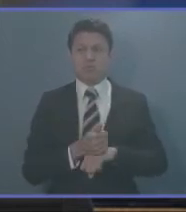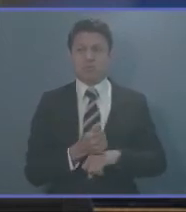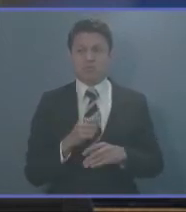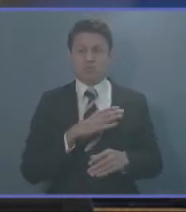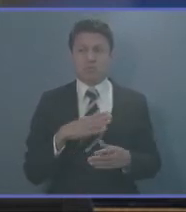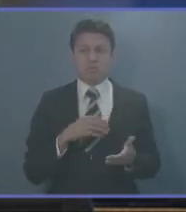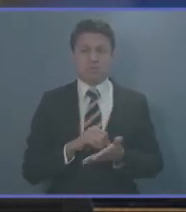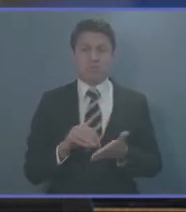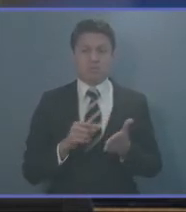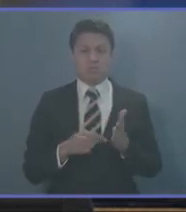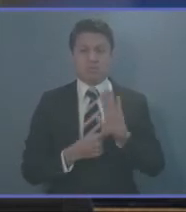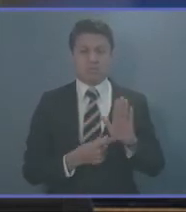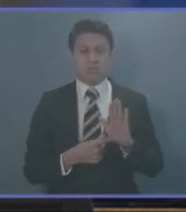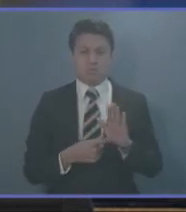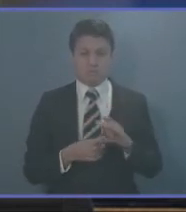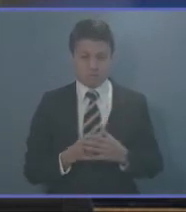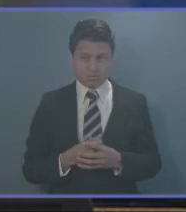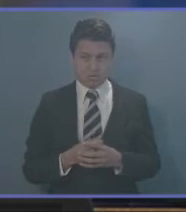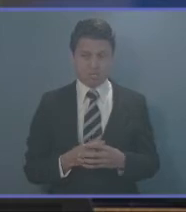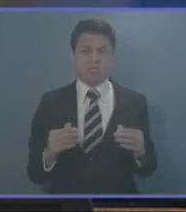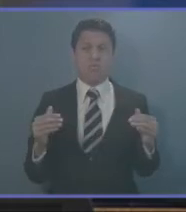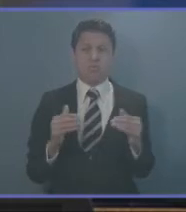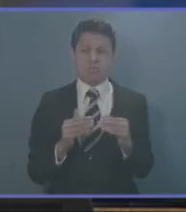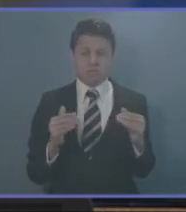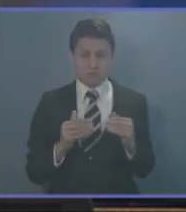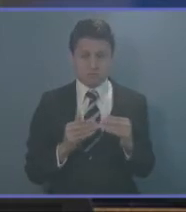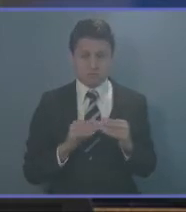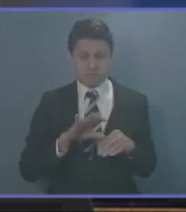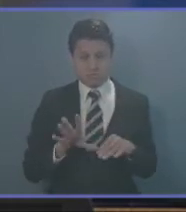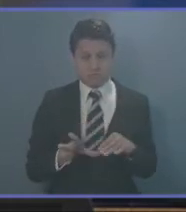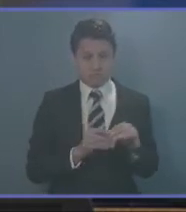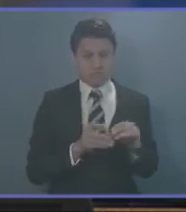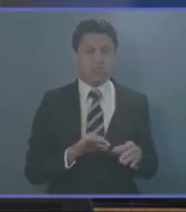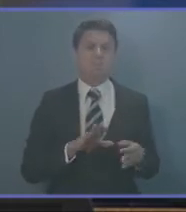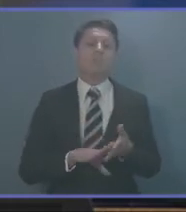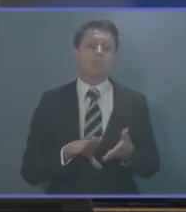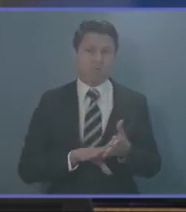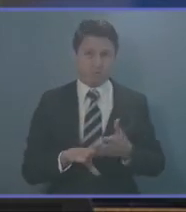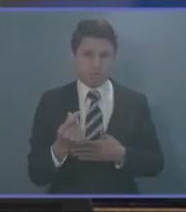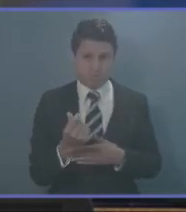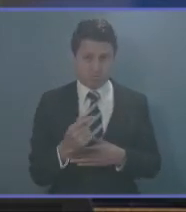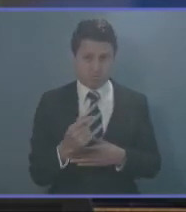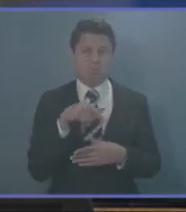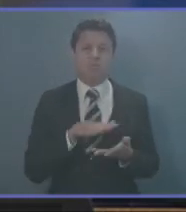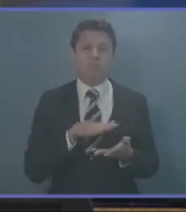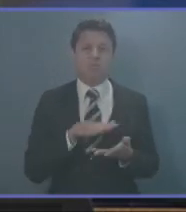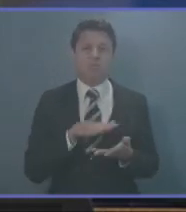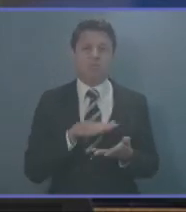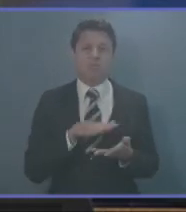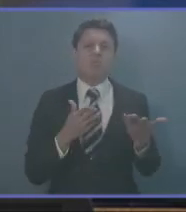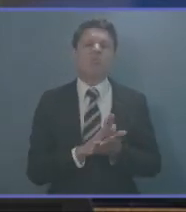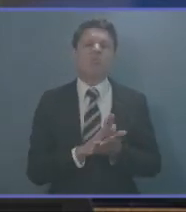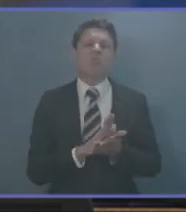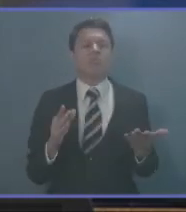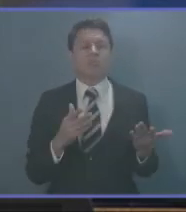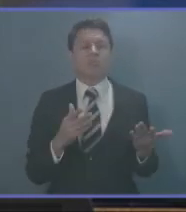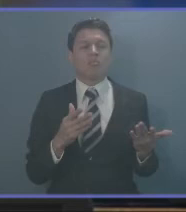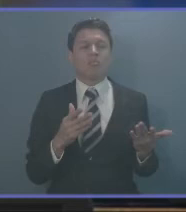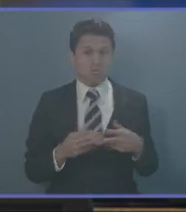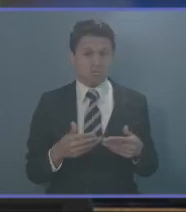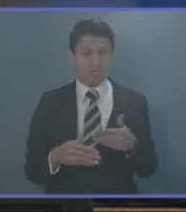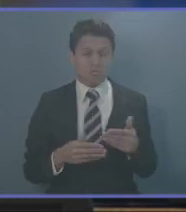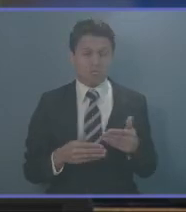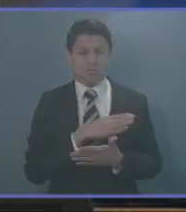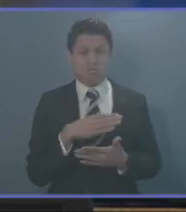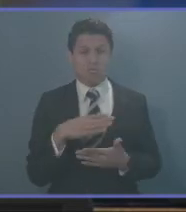Municipal. La presentación de la declaración incluirá el pago. El pago podrá efectuarse a través de otro mecanismo establecido por el